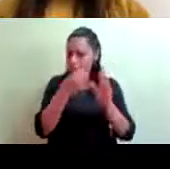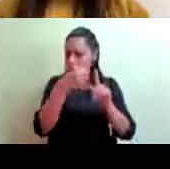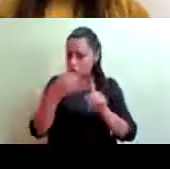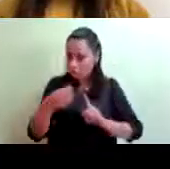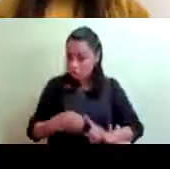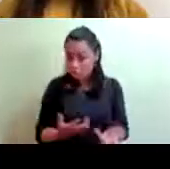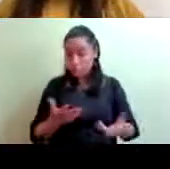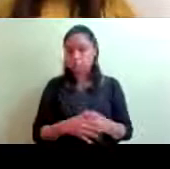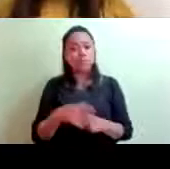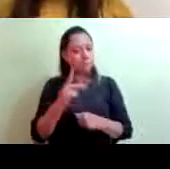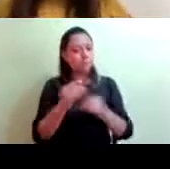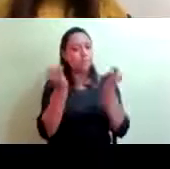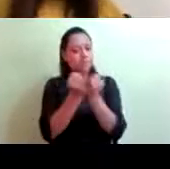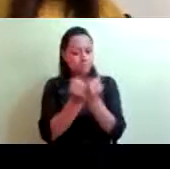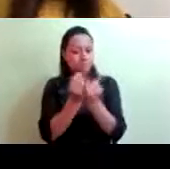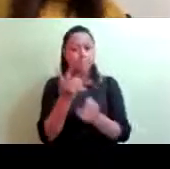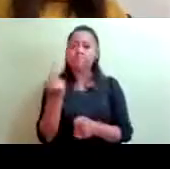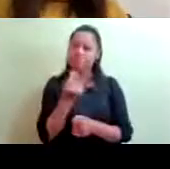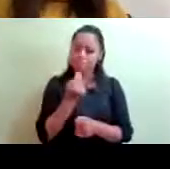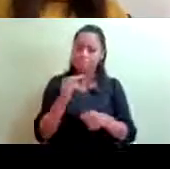me atrevería yo a decir, ¿no?